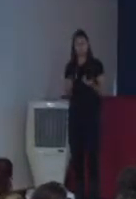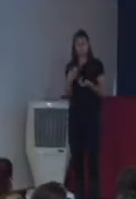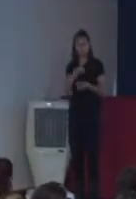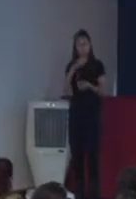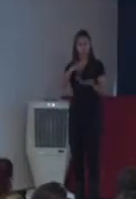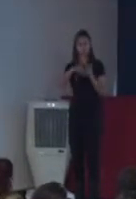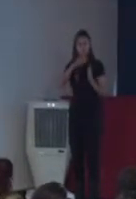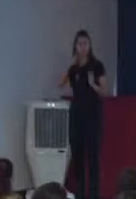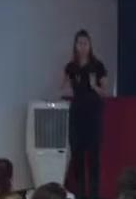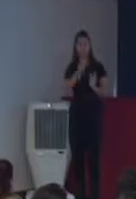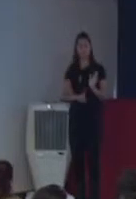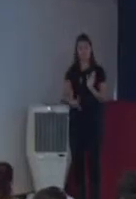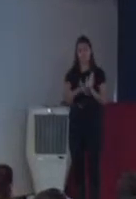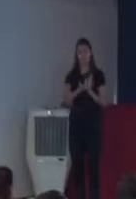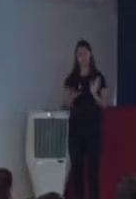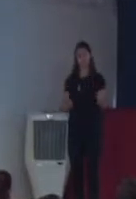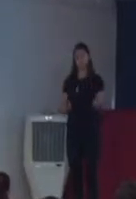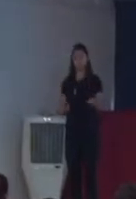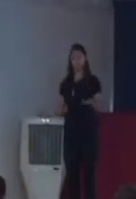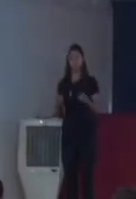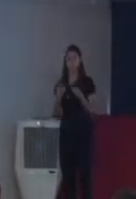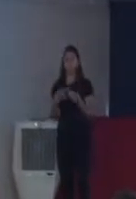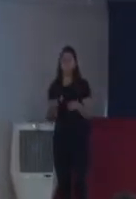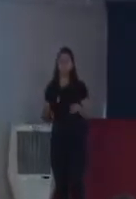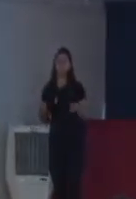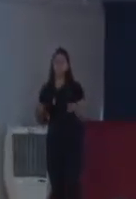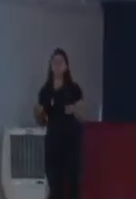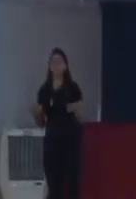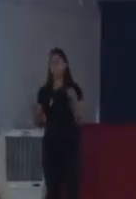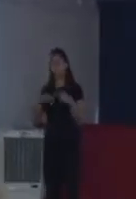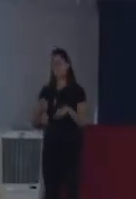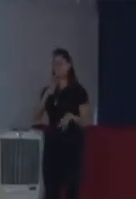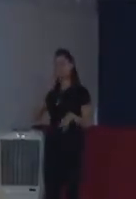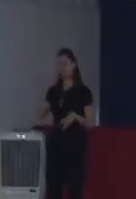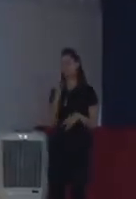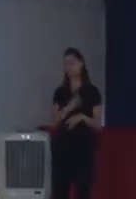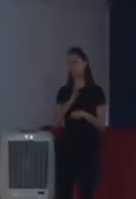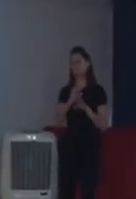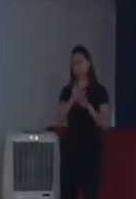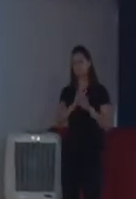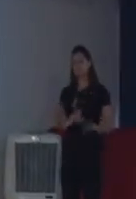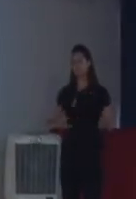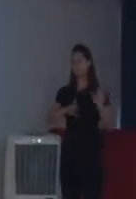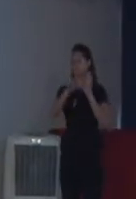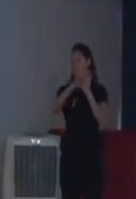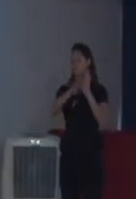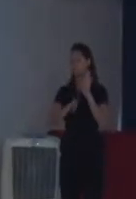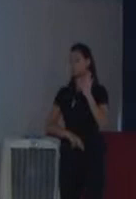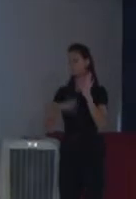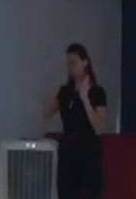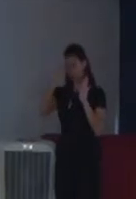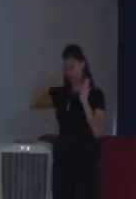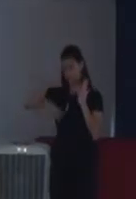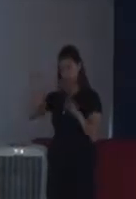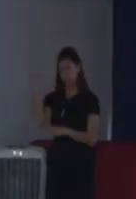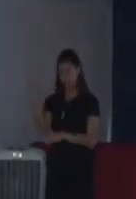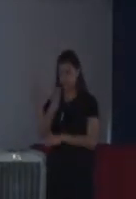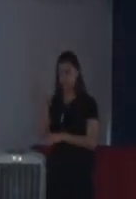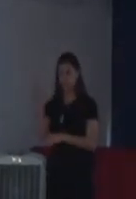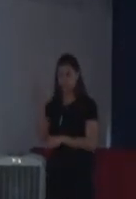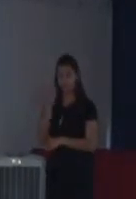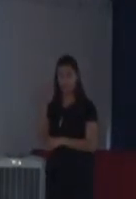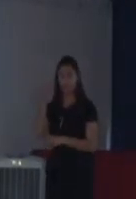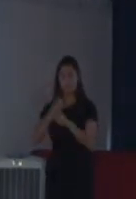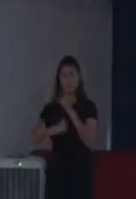ley. Pero también es una violación en un marco normativo porque Colombia en